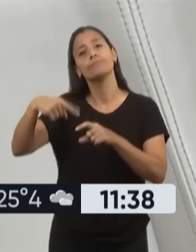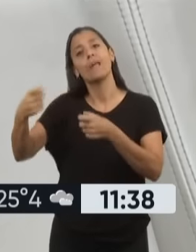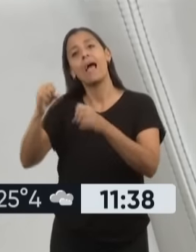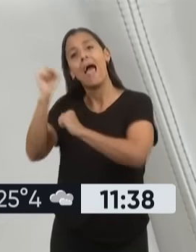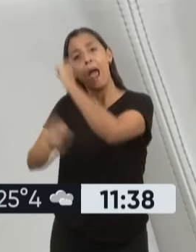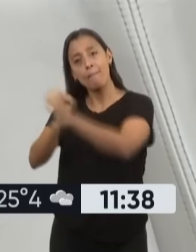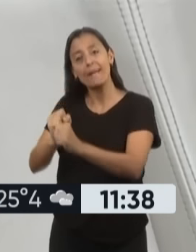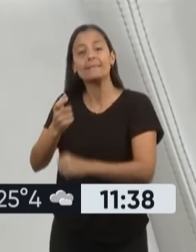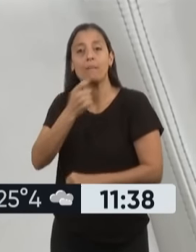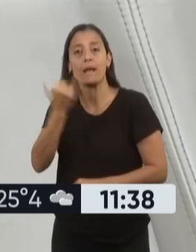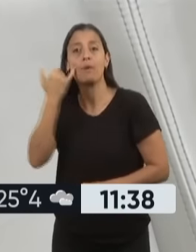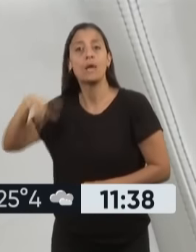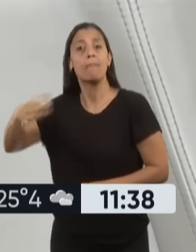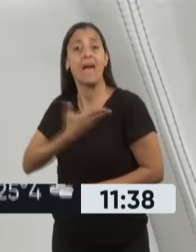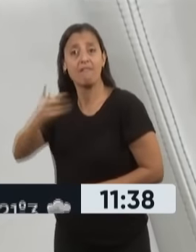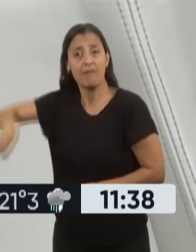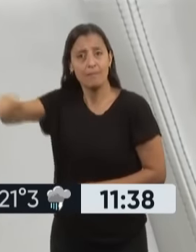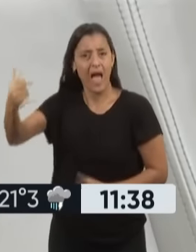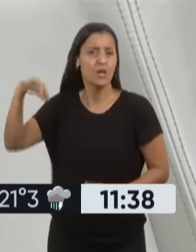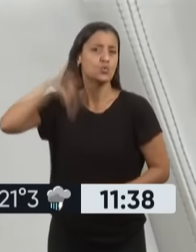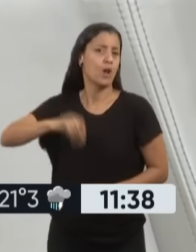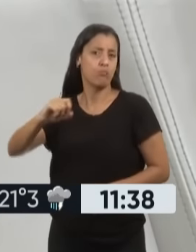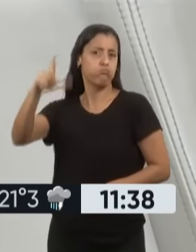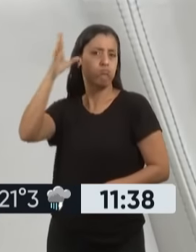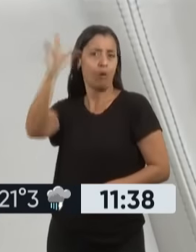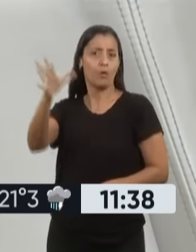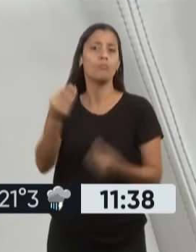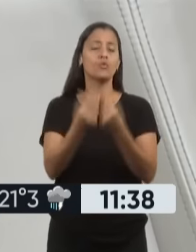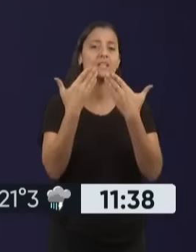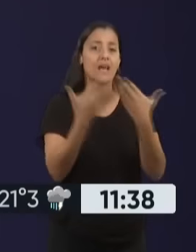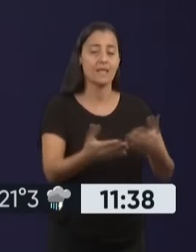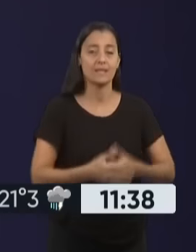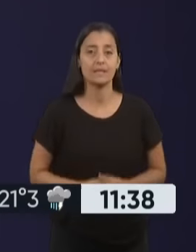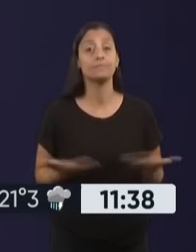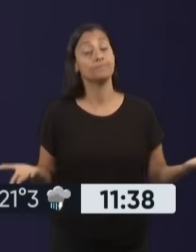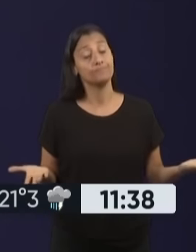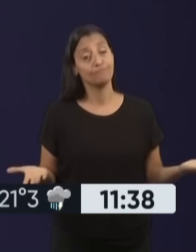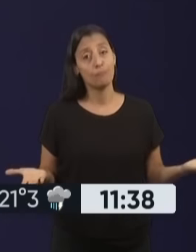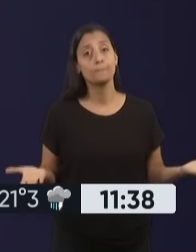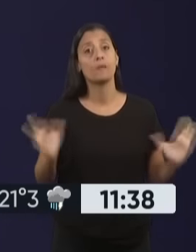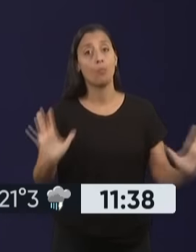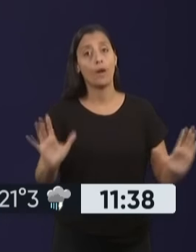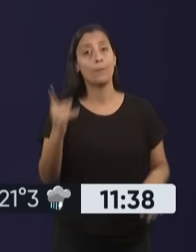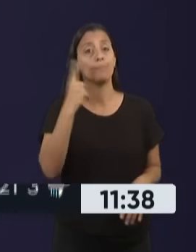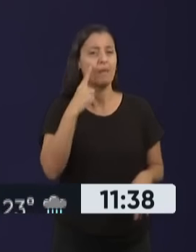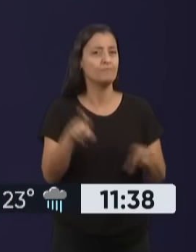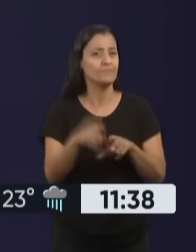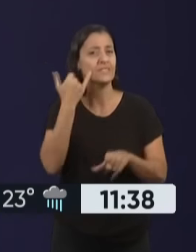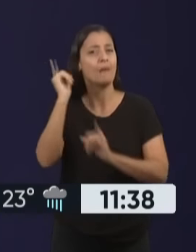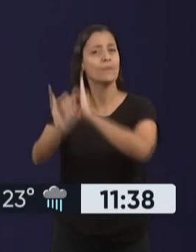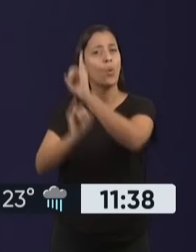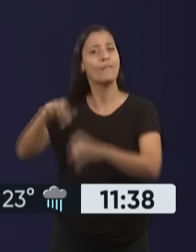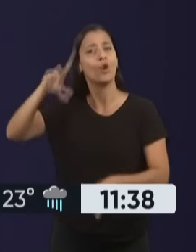como ipf que tienen salarios muy altos gracias Bueno sí a ver un poco se lo contaba creo que a